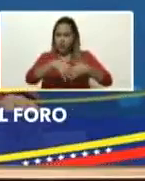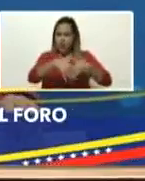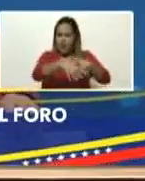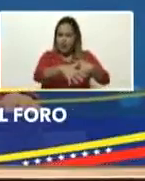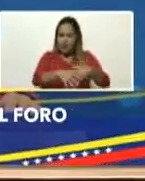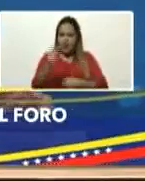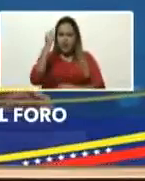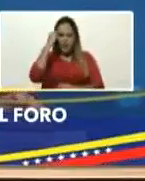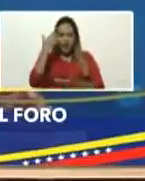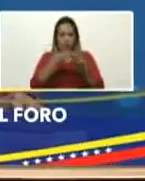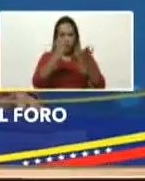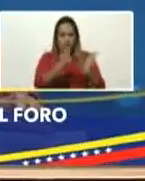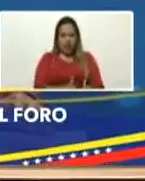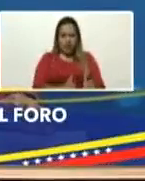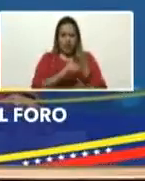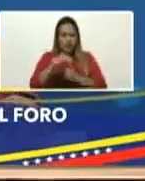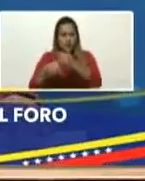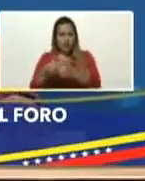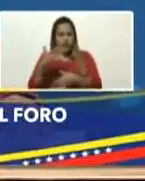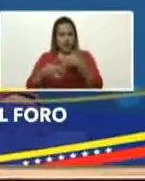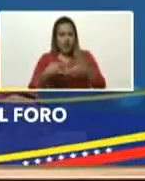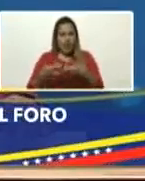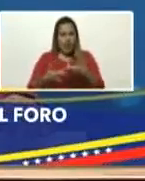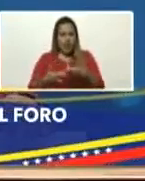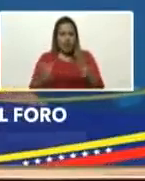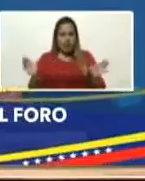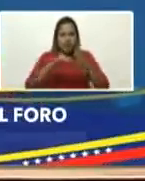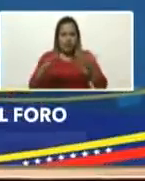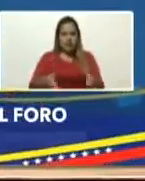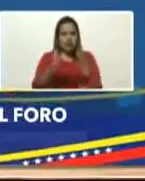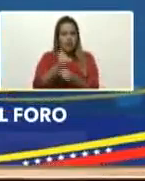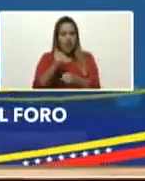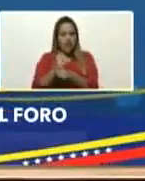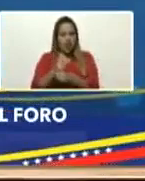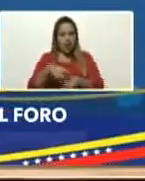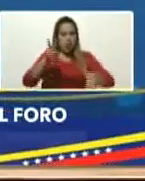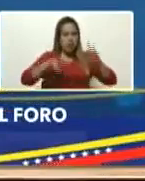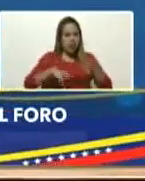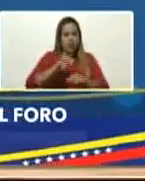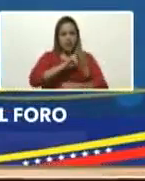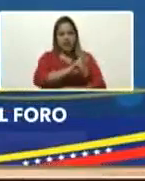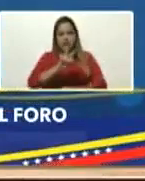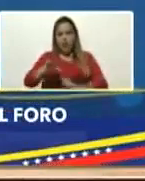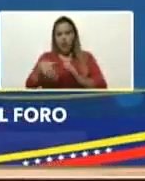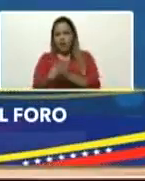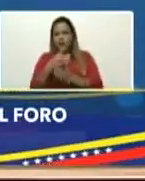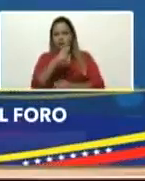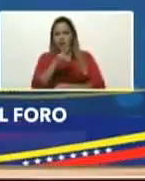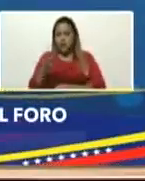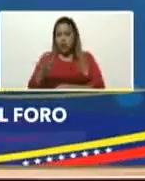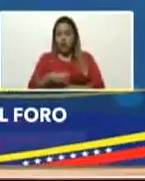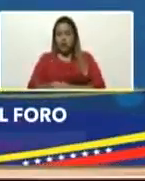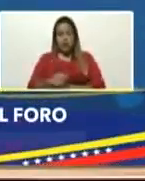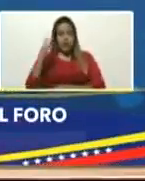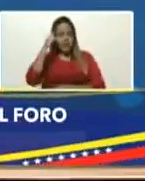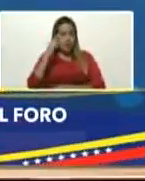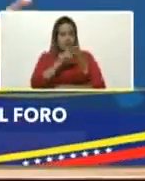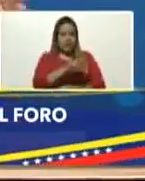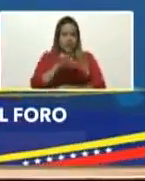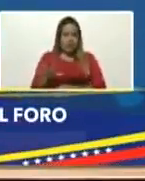Estudiante, luego las sesiones de ponencias, mesas de trabajo del 22 al 24 y el 25 una plenaria